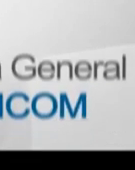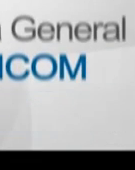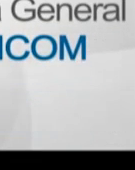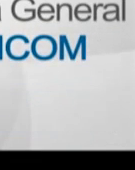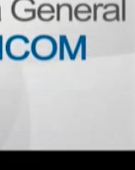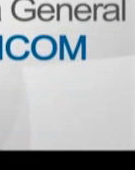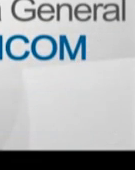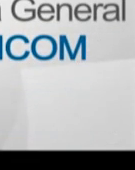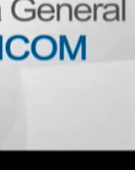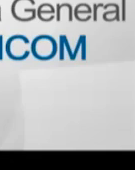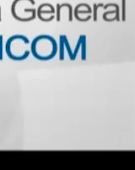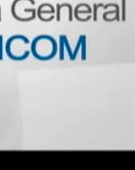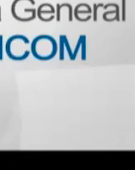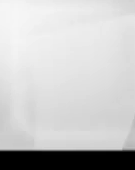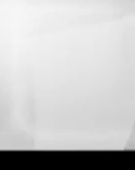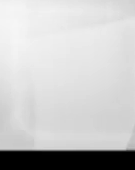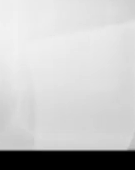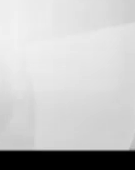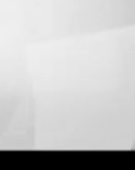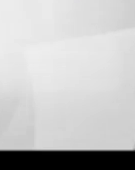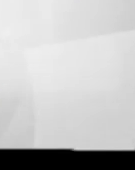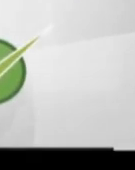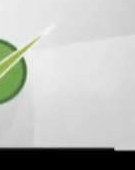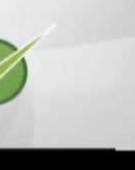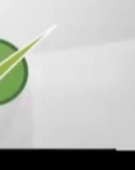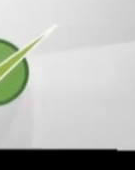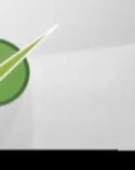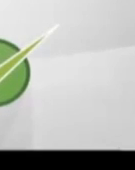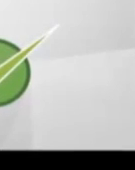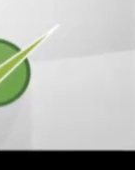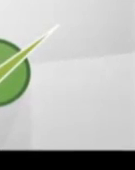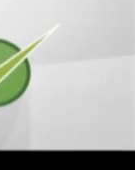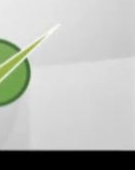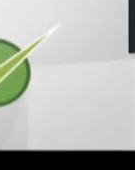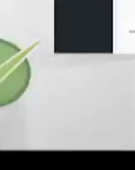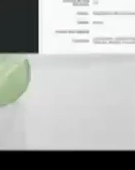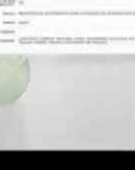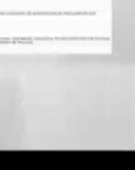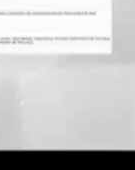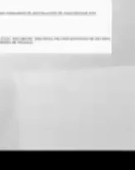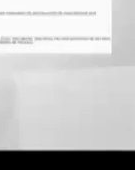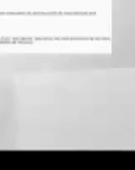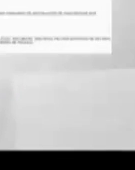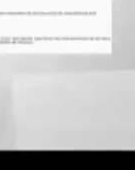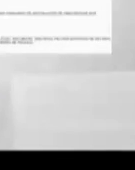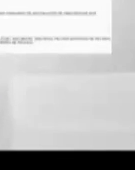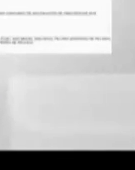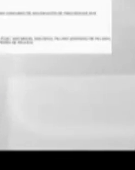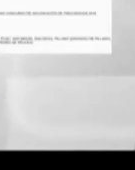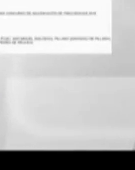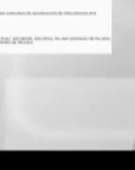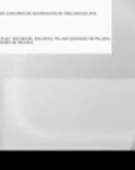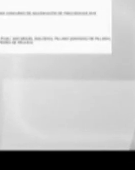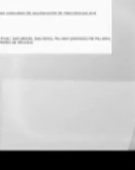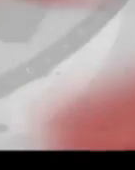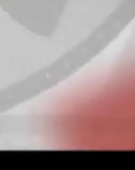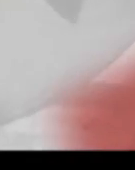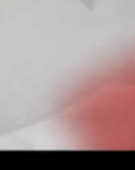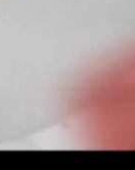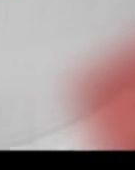en la Secretaría General del Cordicom, donde se verifica la información y se ingresa al Sistema Integrado de Frecuencias,